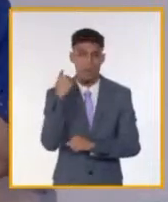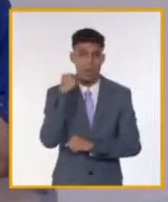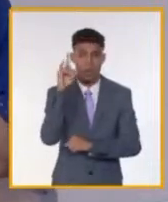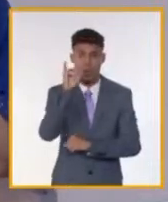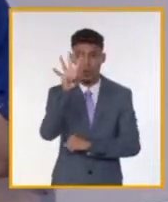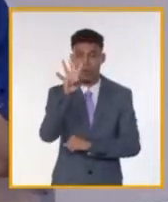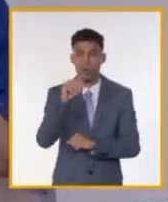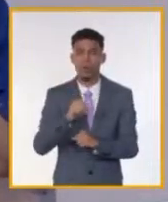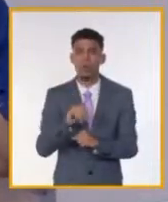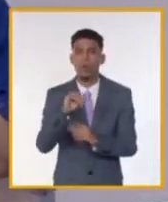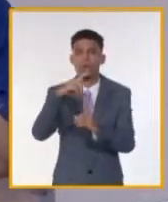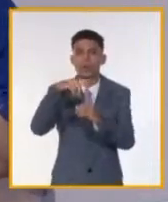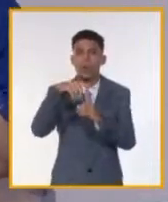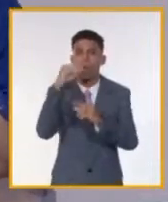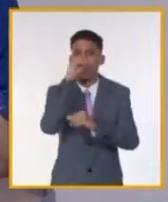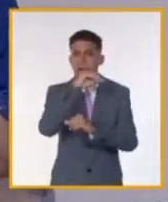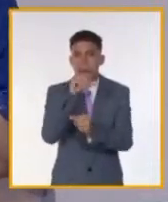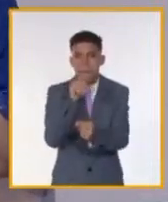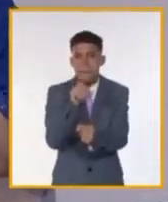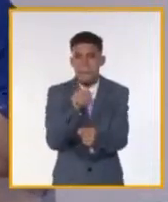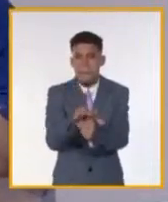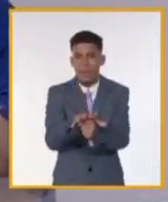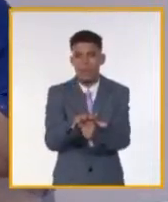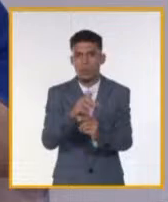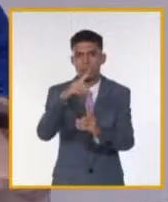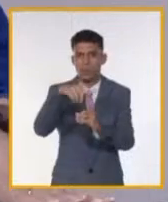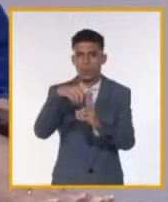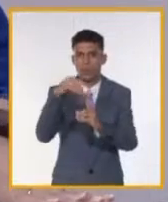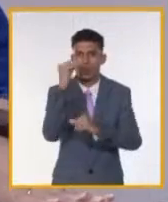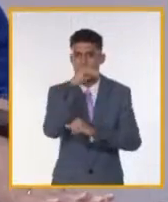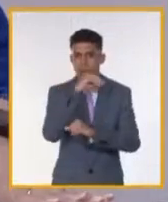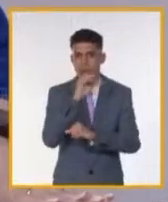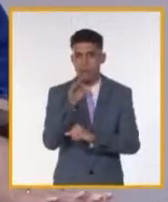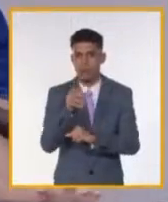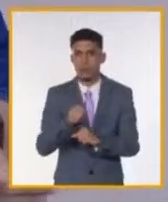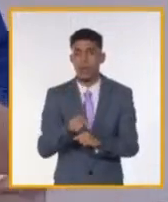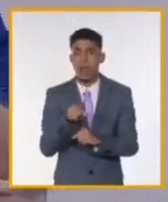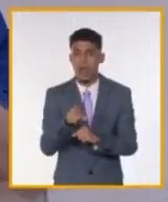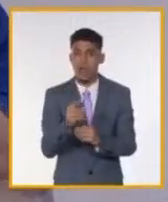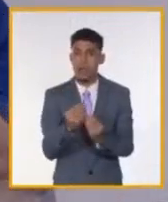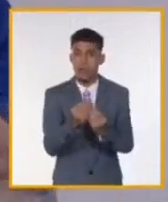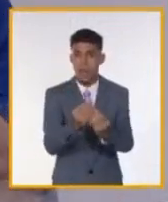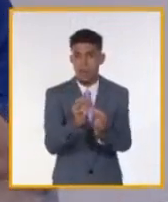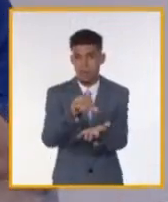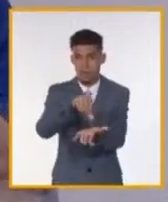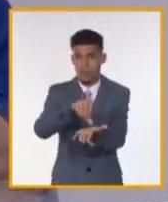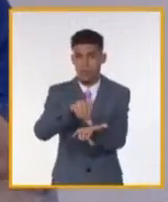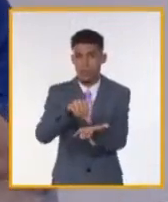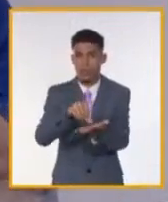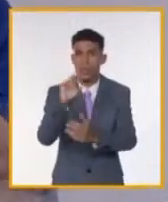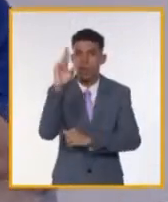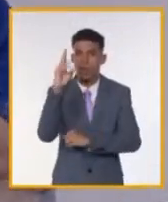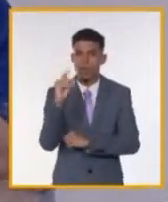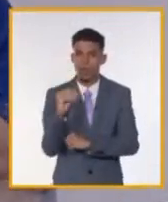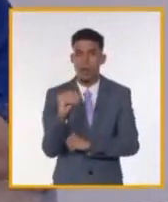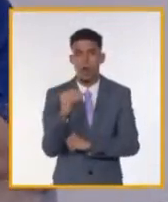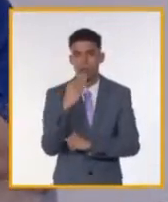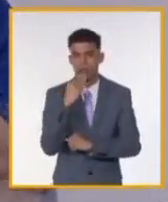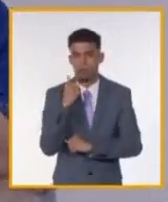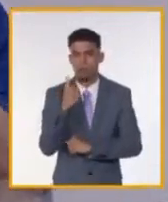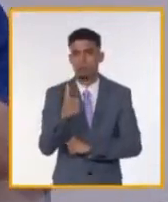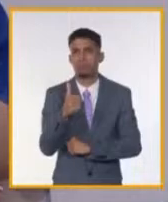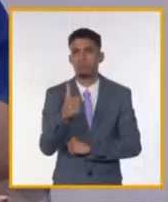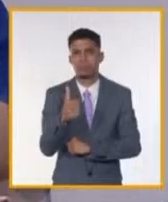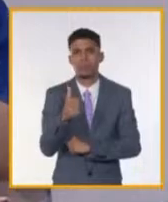se hablaba acá, y fue justamente con una de las tecnologías que se implementó en la Pedro Soto Alba, con resultados más que de alto